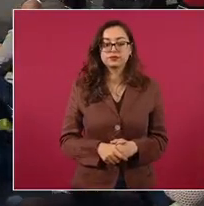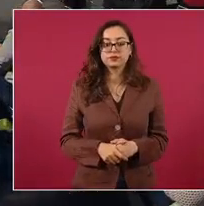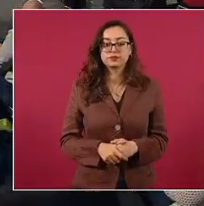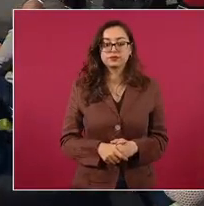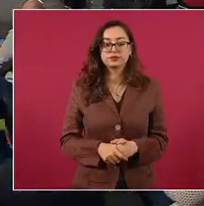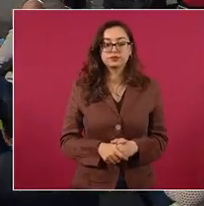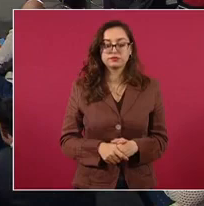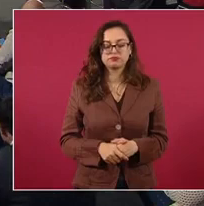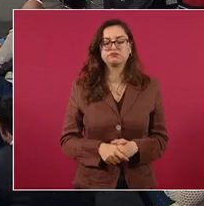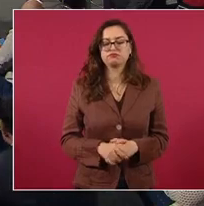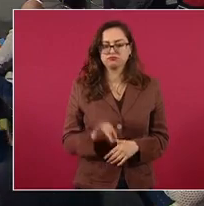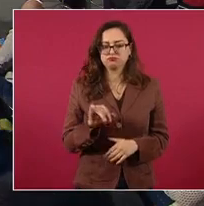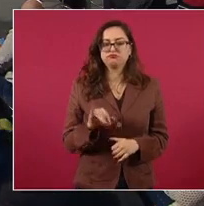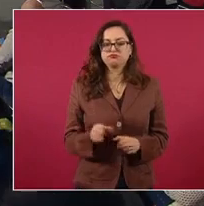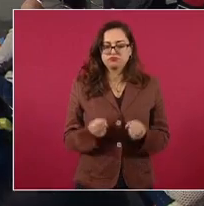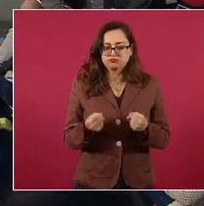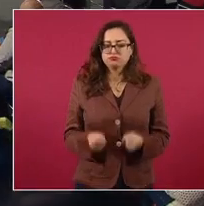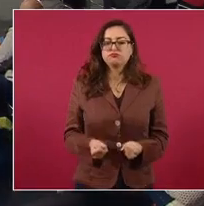Seguro que sí, pero